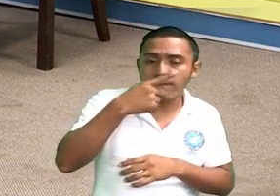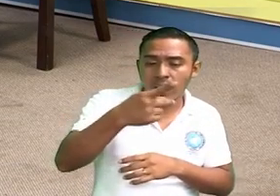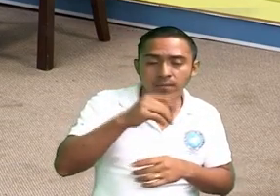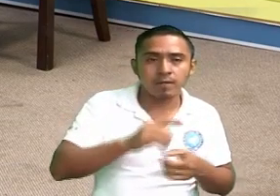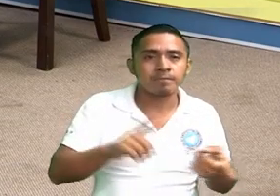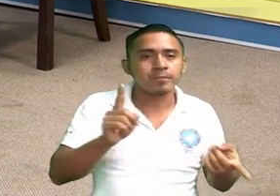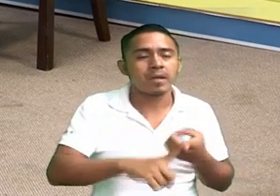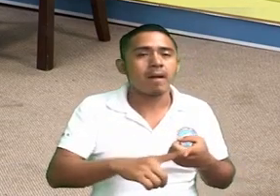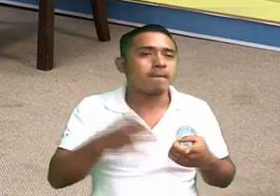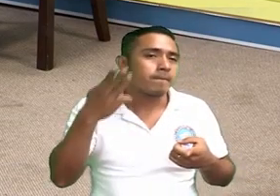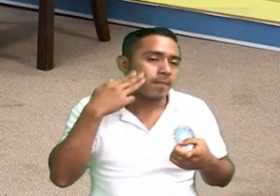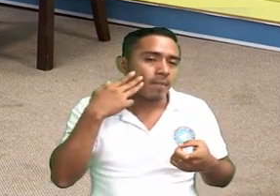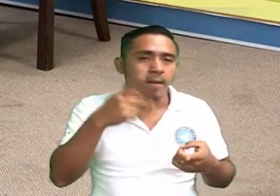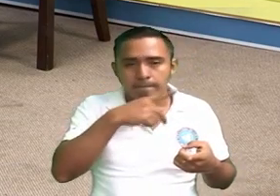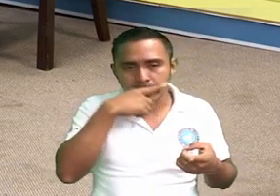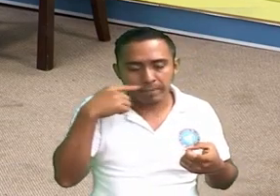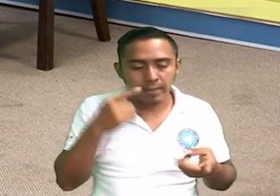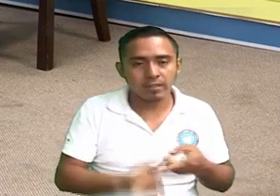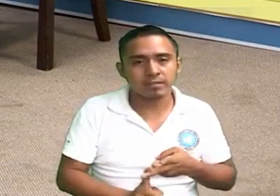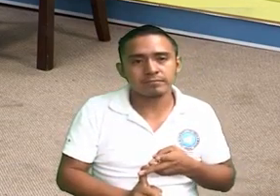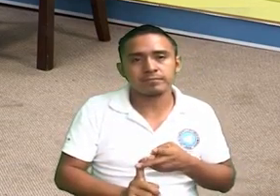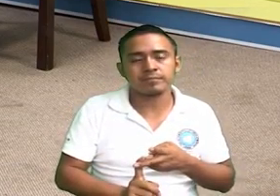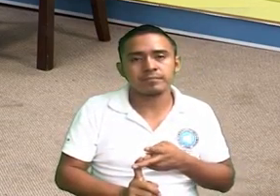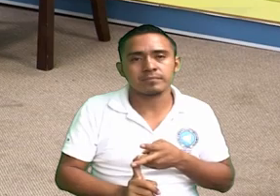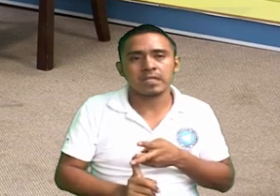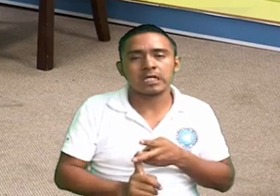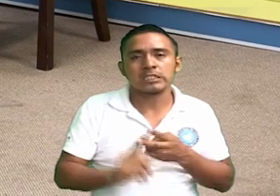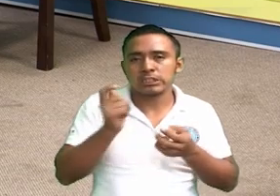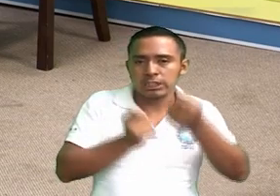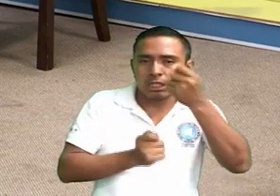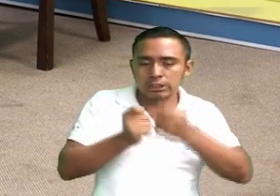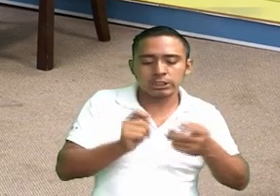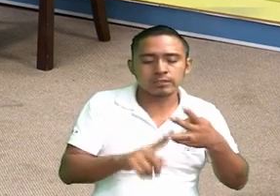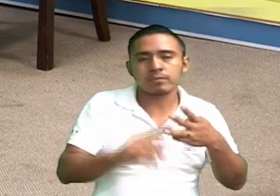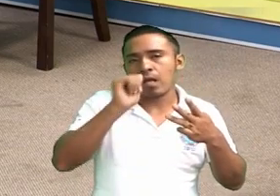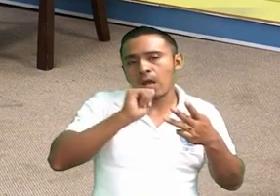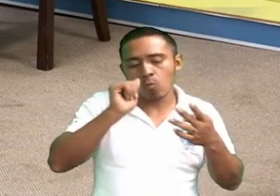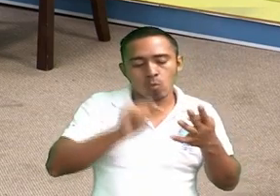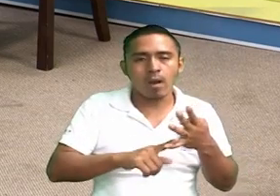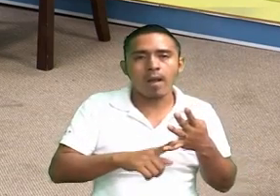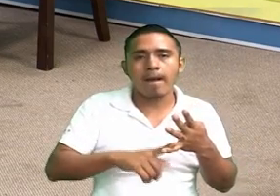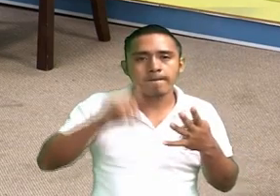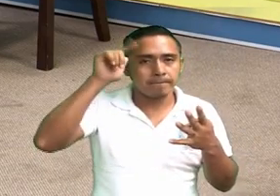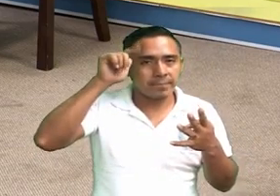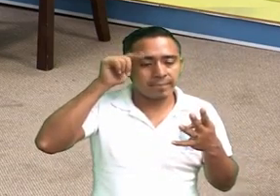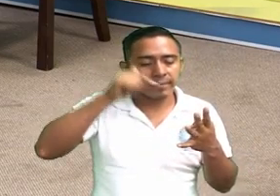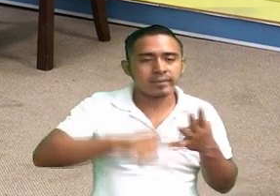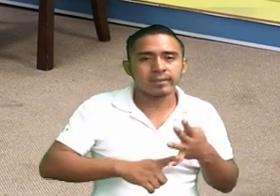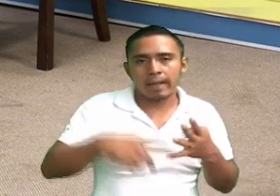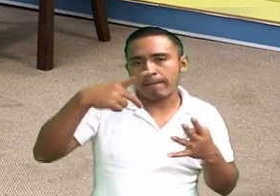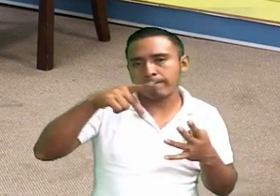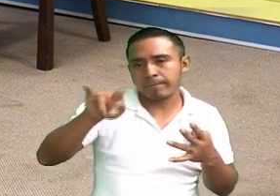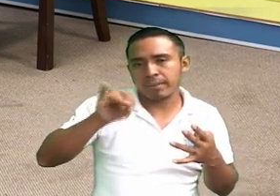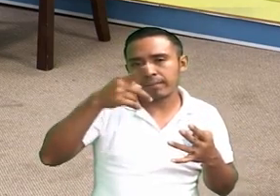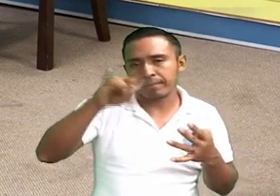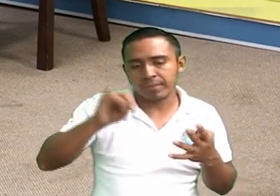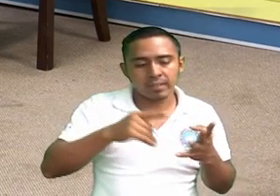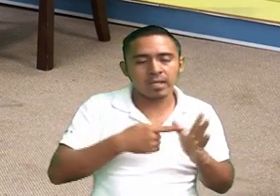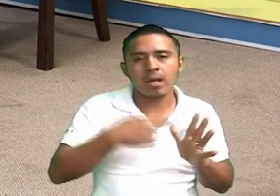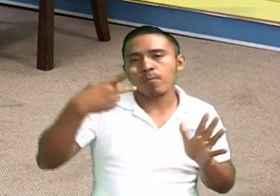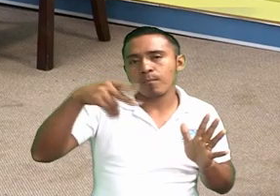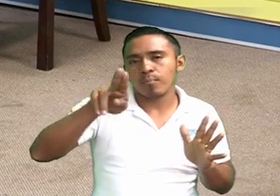está siguiendo su desarrollo normal. Bueno, diría del primer año, el niño tiene que decir por lo menos 10